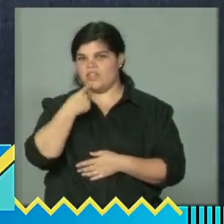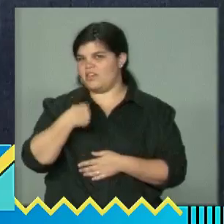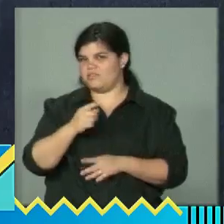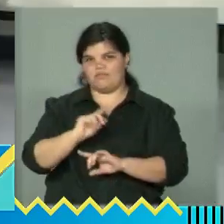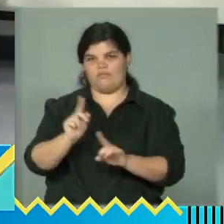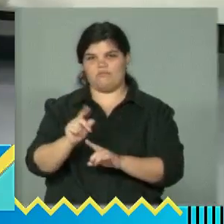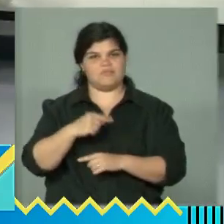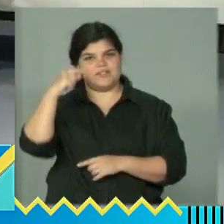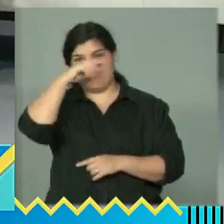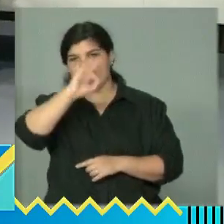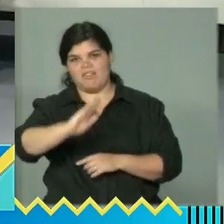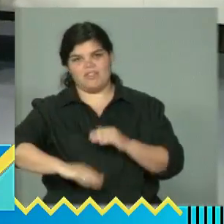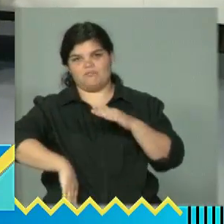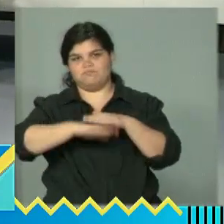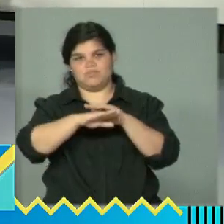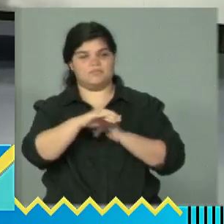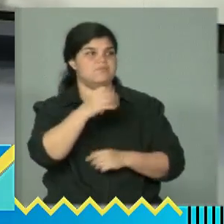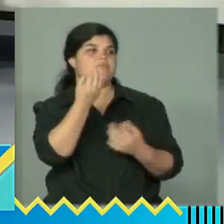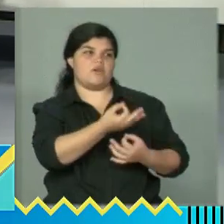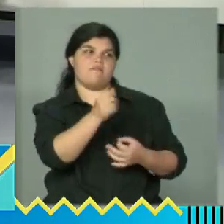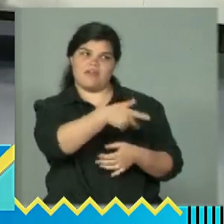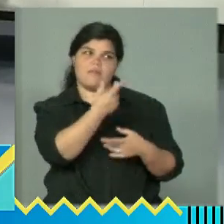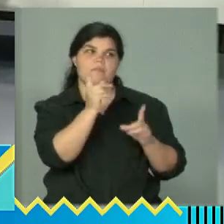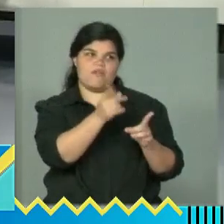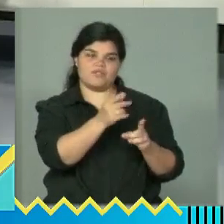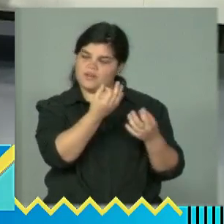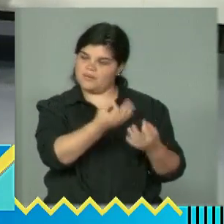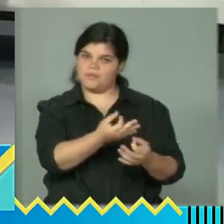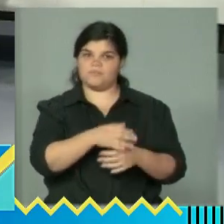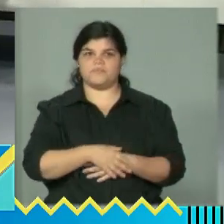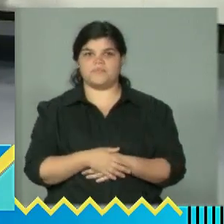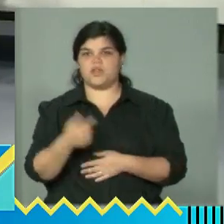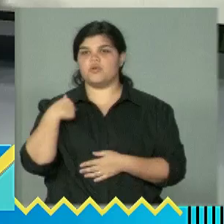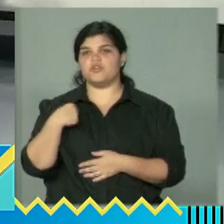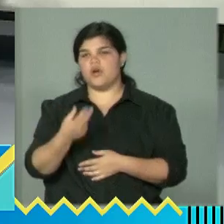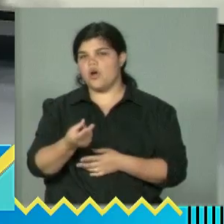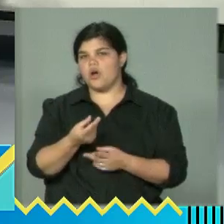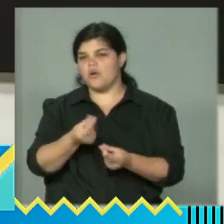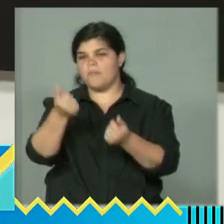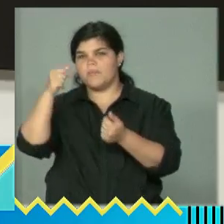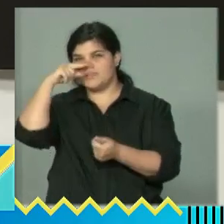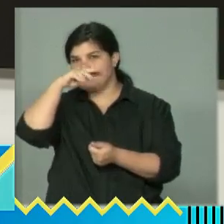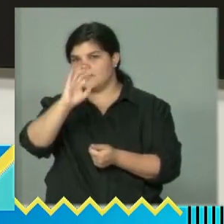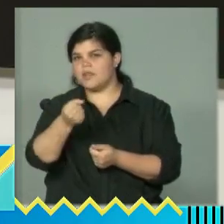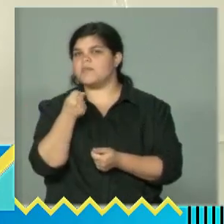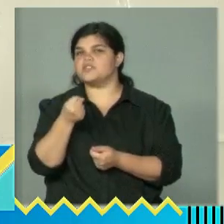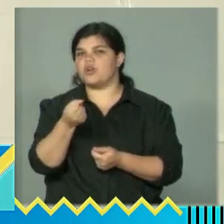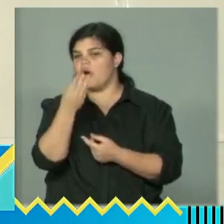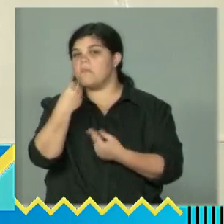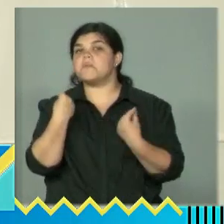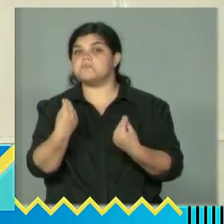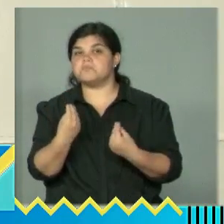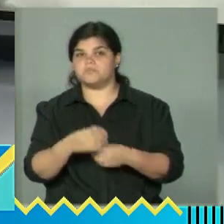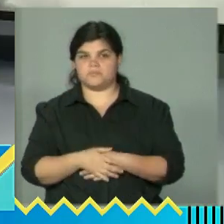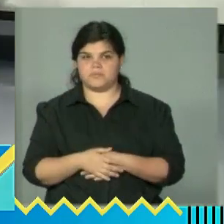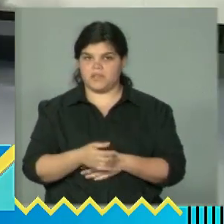Pero no, 70. Bueno, bien. Está acertada la profesora. Sí. Bien, entonces yo con 70 pesos, ¿qué puedo comer? Por ejemplo, puedes pedir una